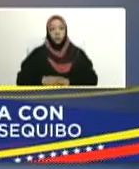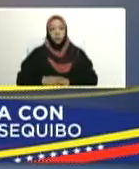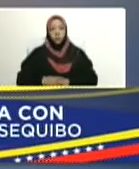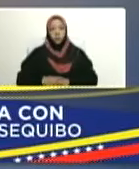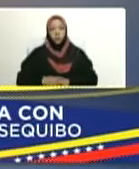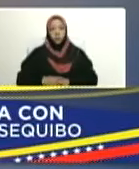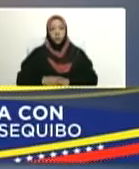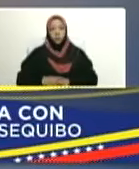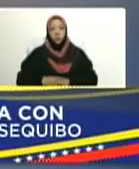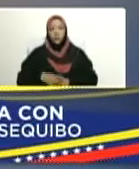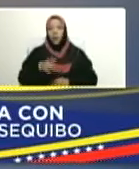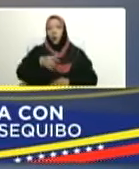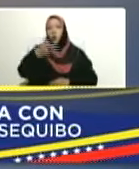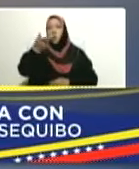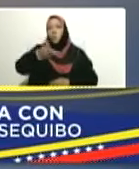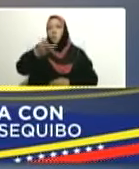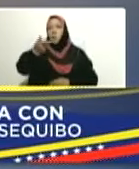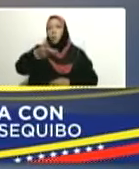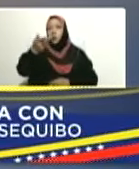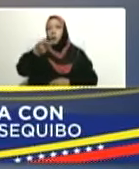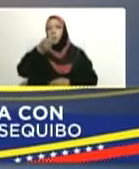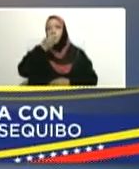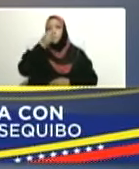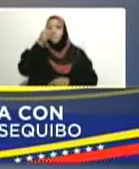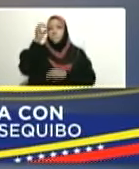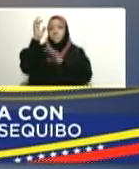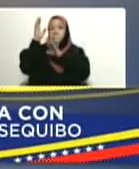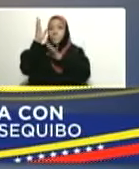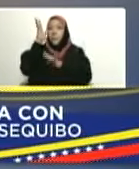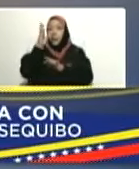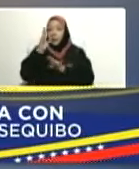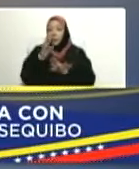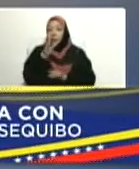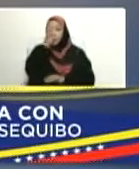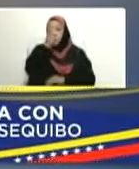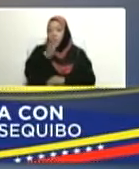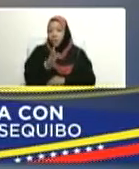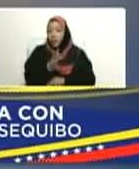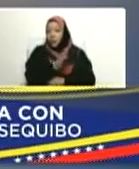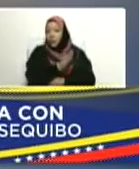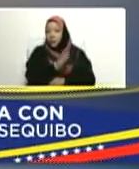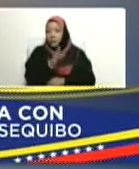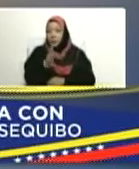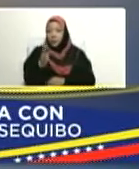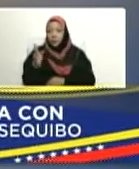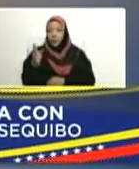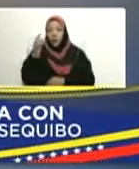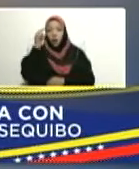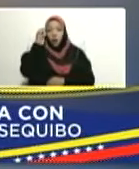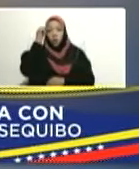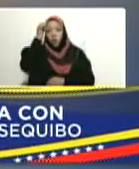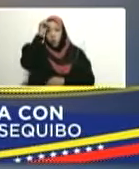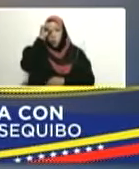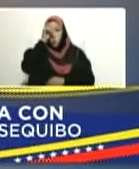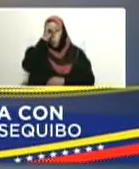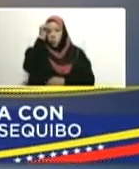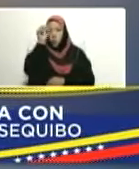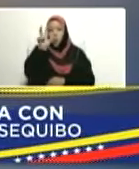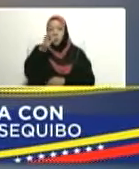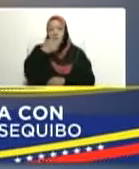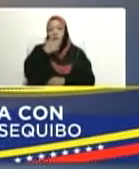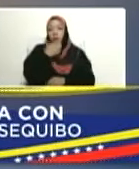sin lugar a dudas, bendita. Es un día bendito, porque es un día donde